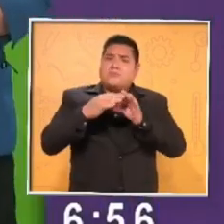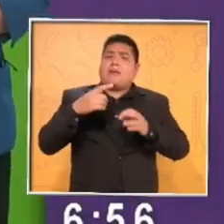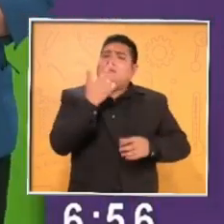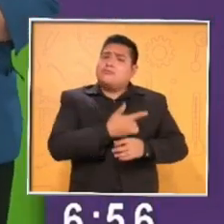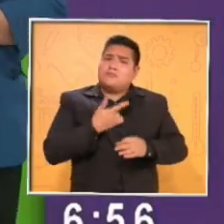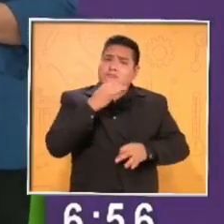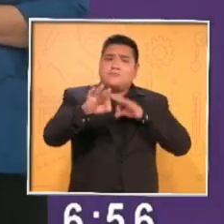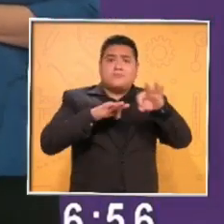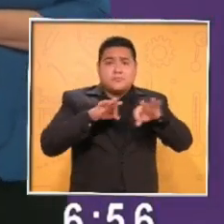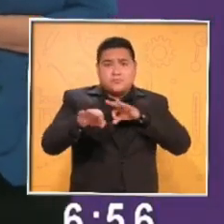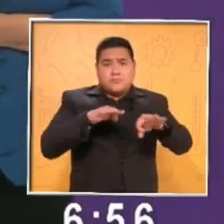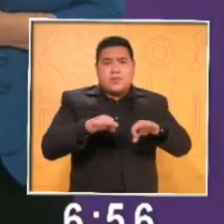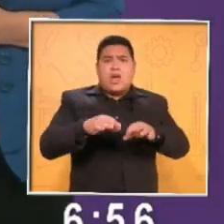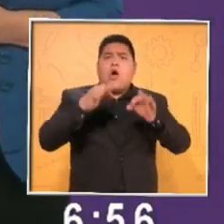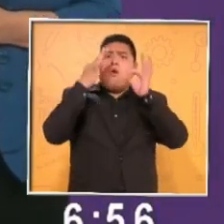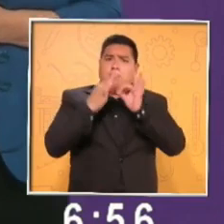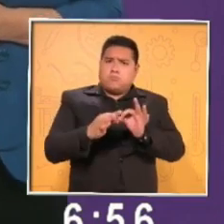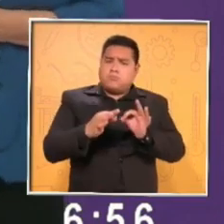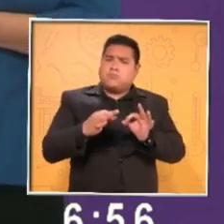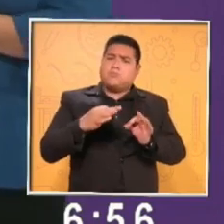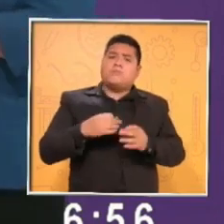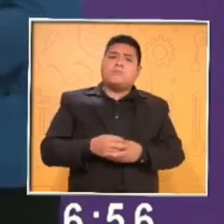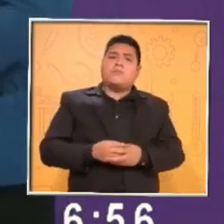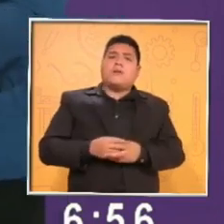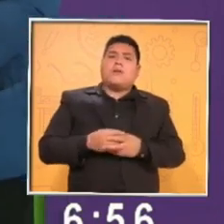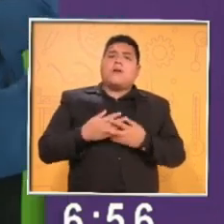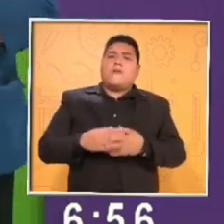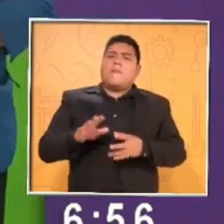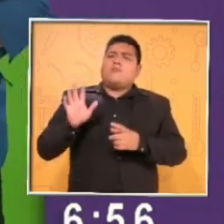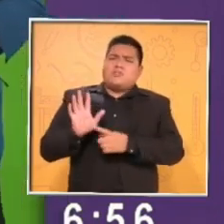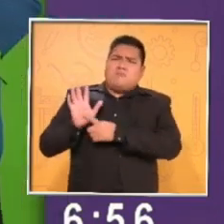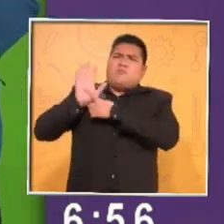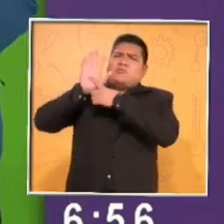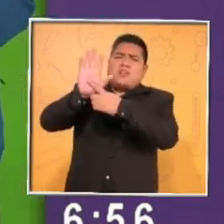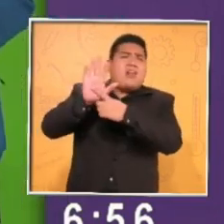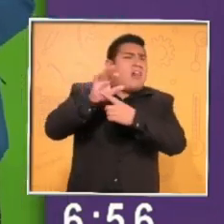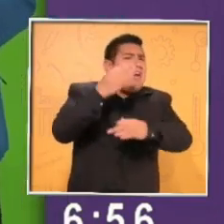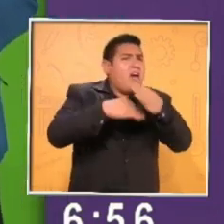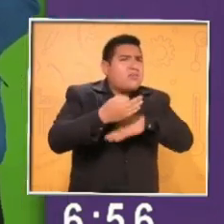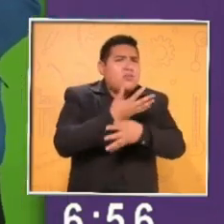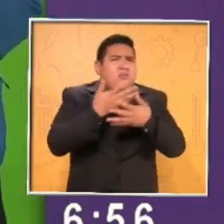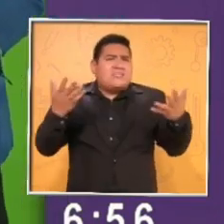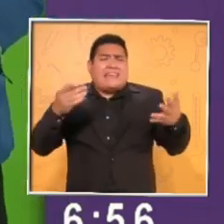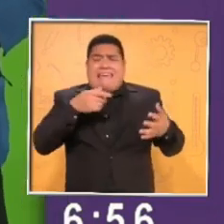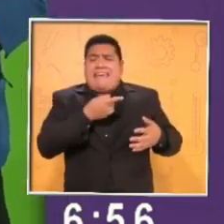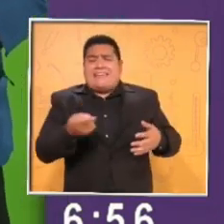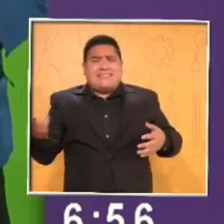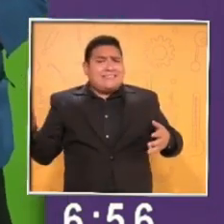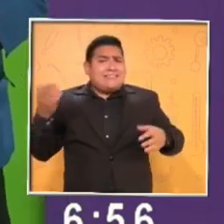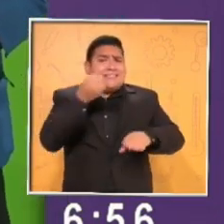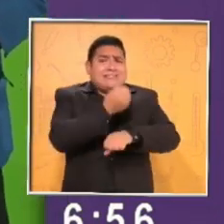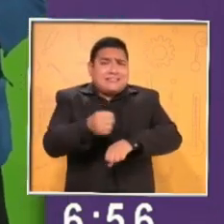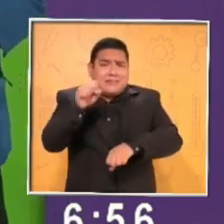trabajadora, gente cumplida. Vamos a demostrarles a todos que estas semanas